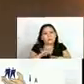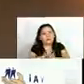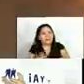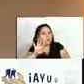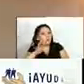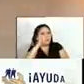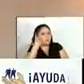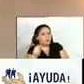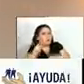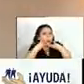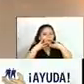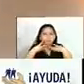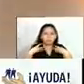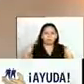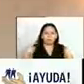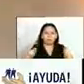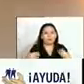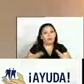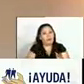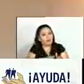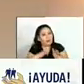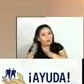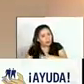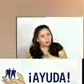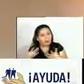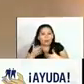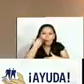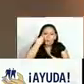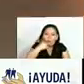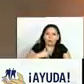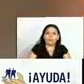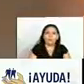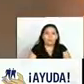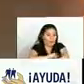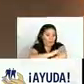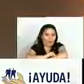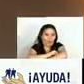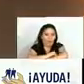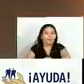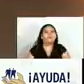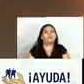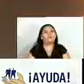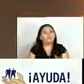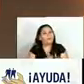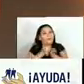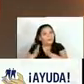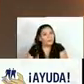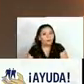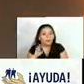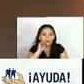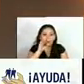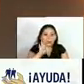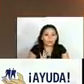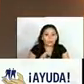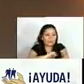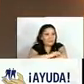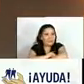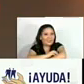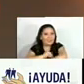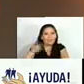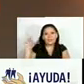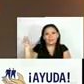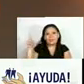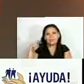quinto día, en la sintomatología general, excepto la fiebre y el rash. Por ejemplo, se dice que el rash del zika